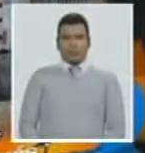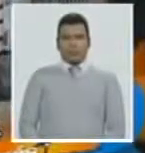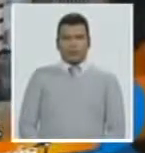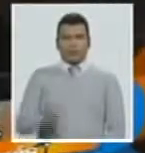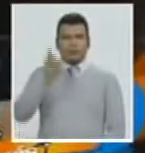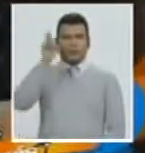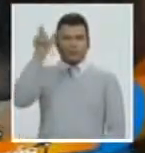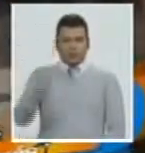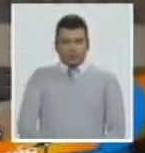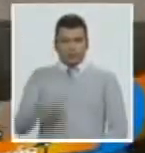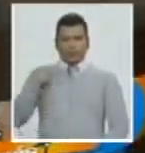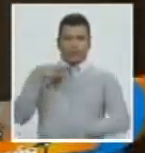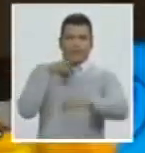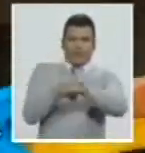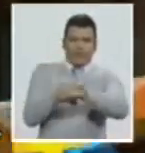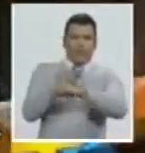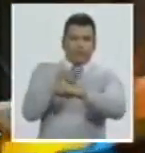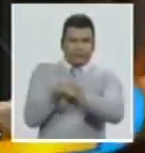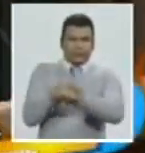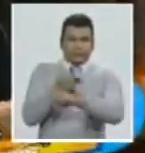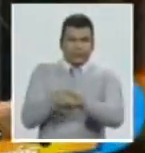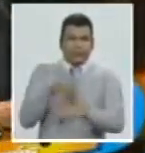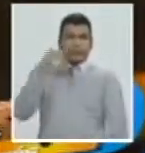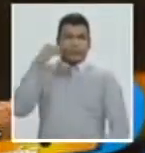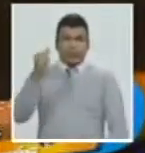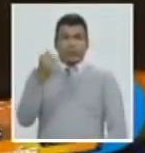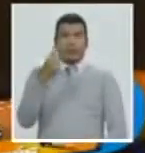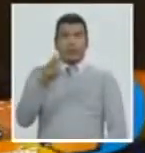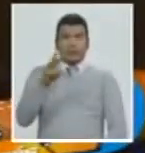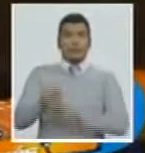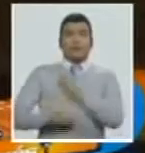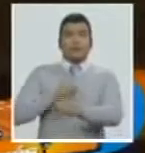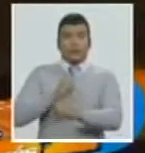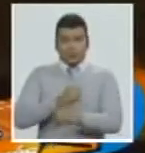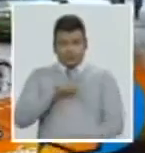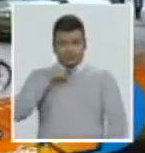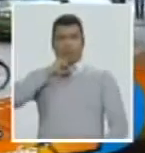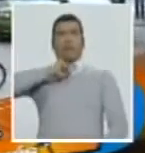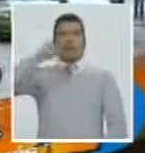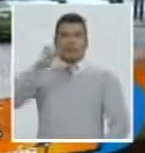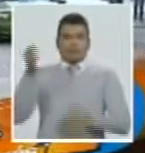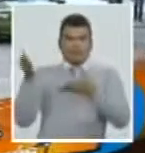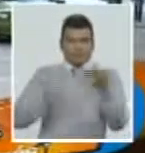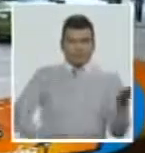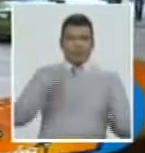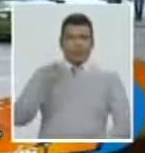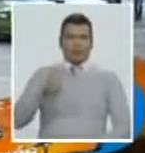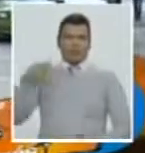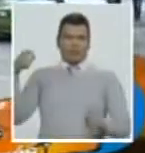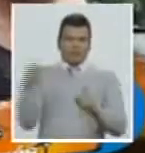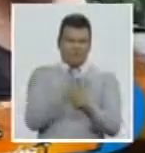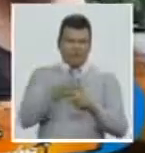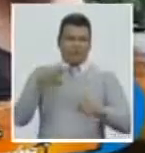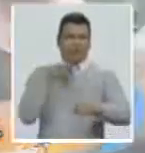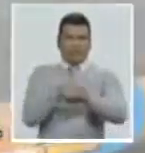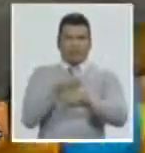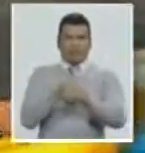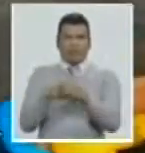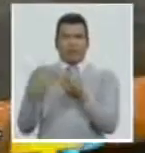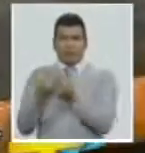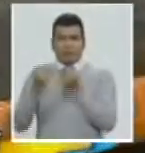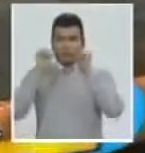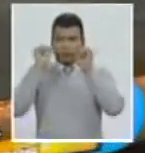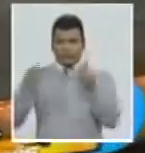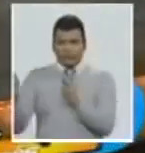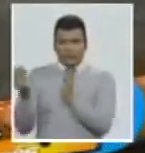Víctima de matoneo, una menor de 13 años se suicidó, al parecer por los maltratos a los que era sometida por sus compañeros de colegio. Y